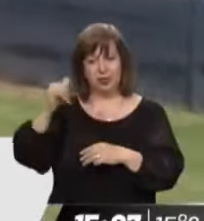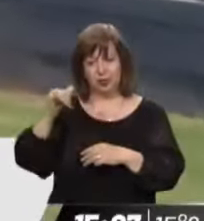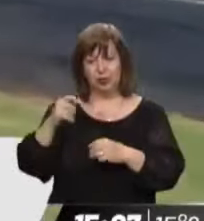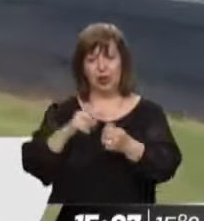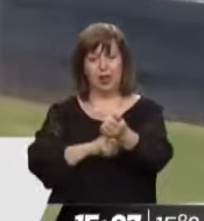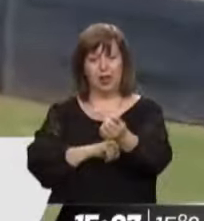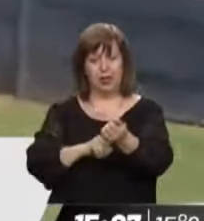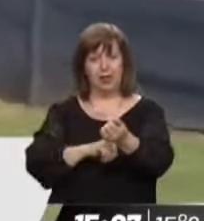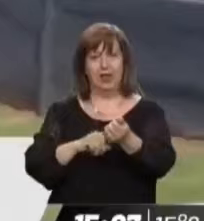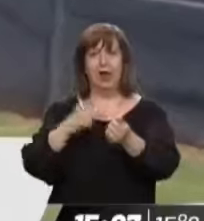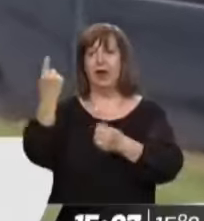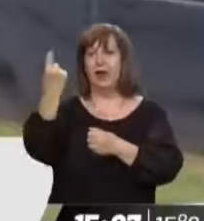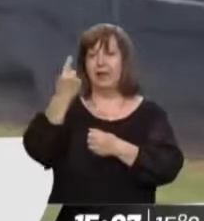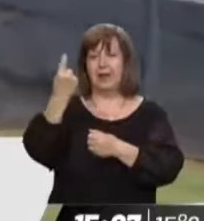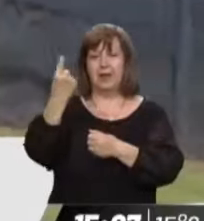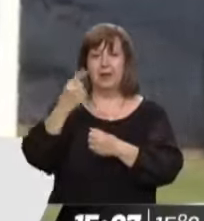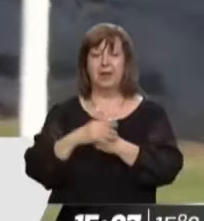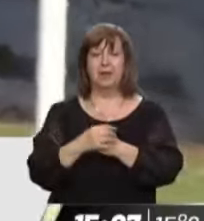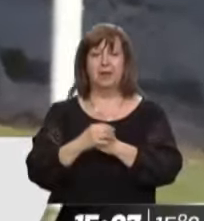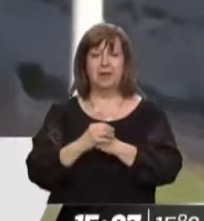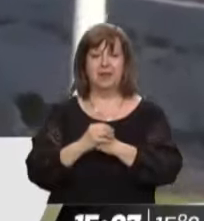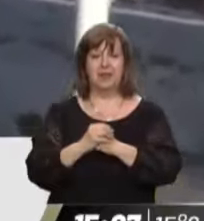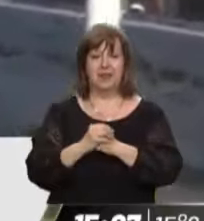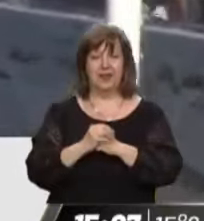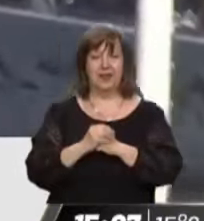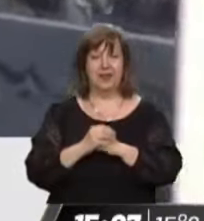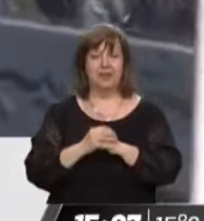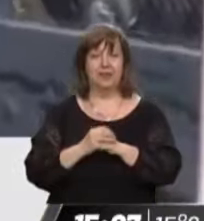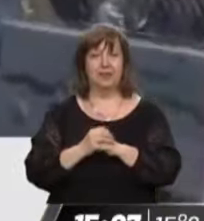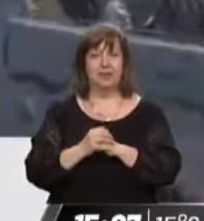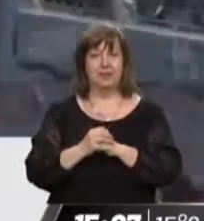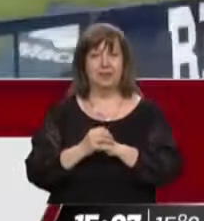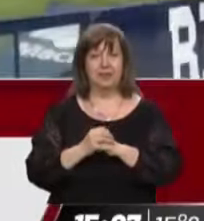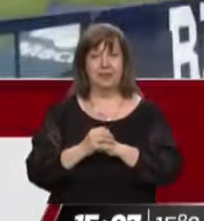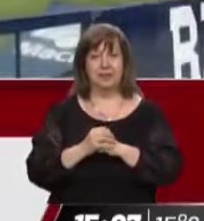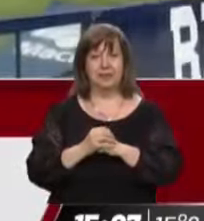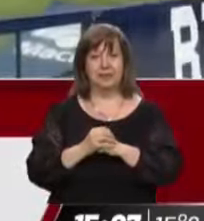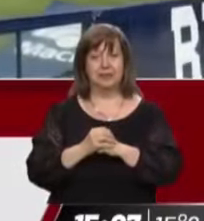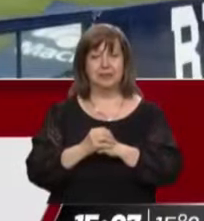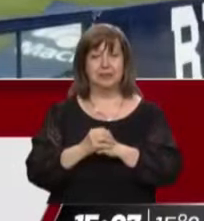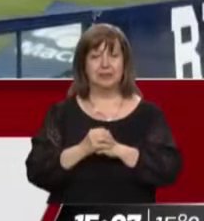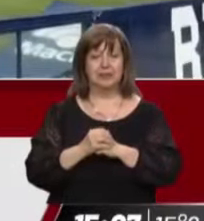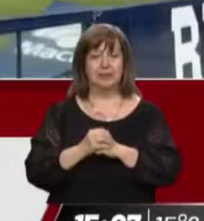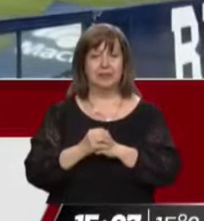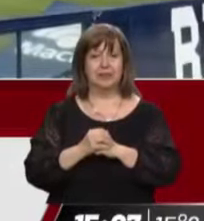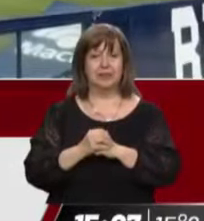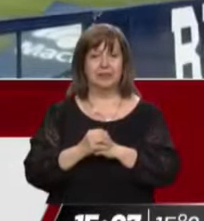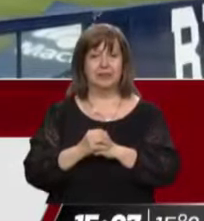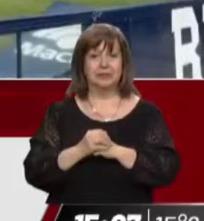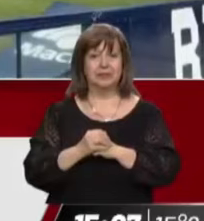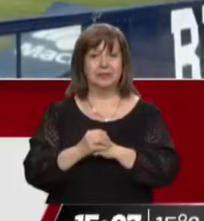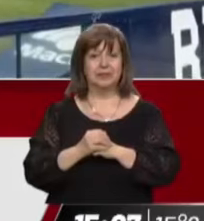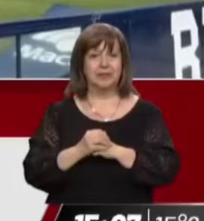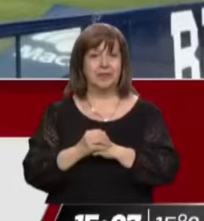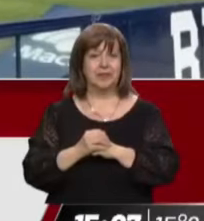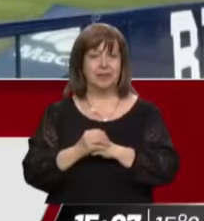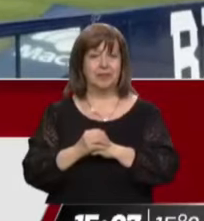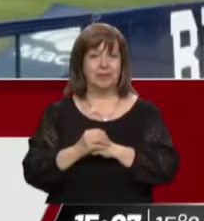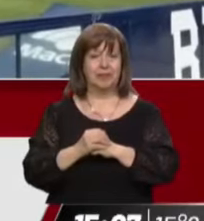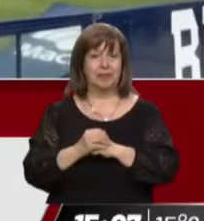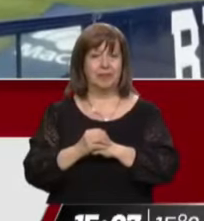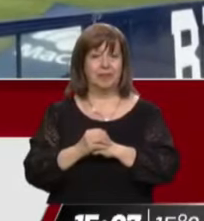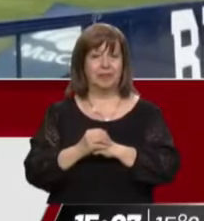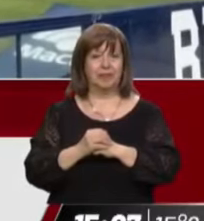vamos. Somos de primera. Los tombinos están recagados. No. Qué capo, Benjamín. Bueno, muchos años siguiendo a la lepra. Qué